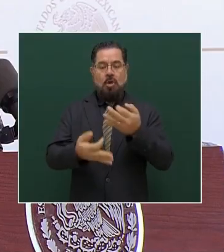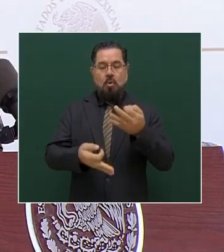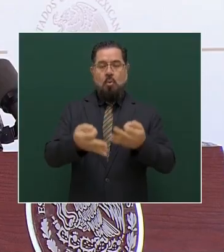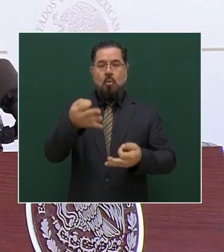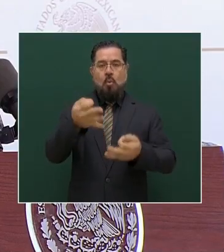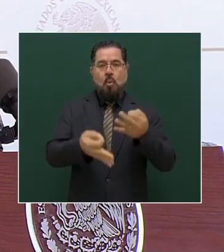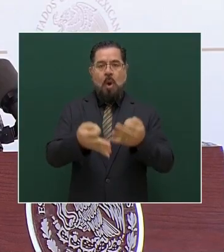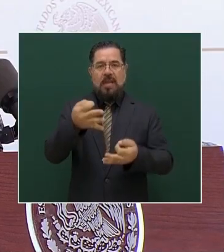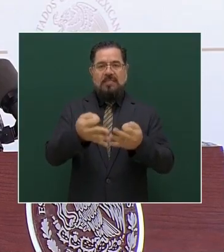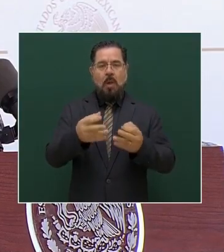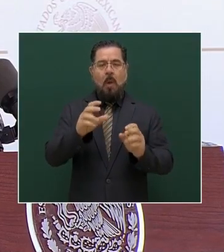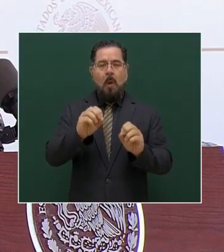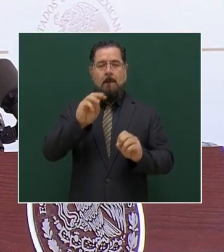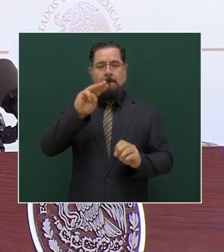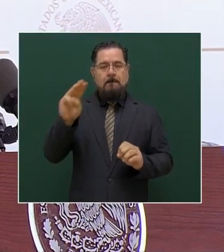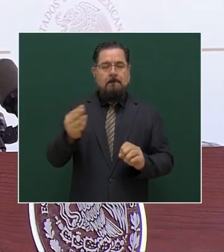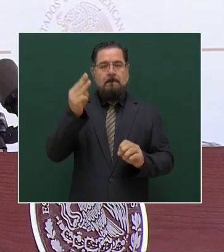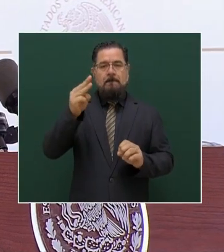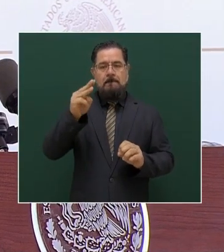pueblo.